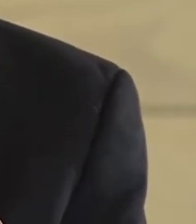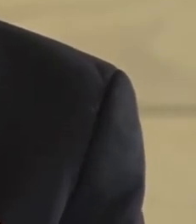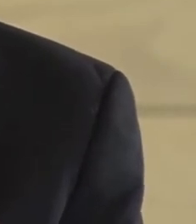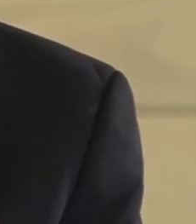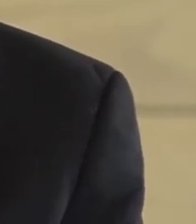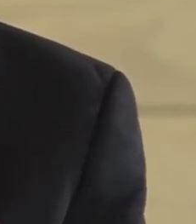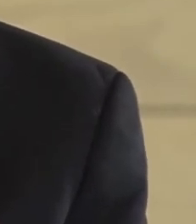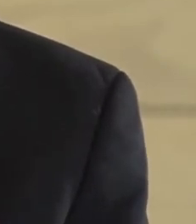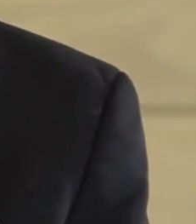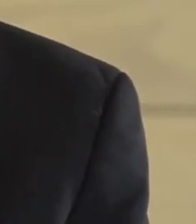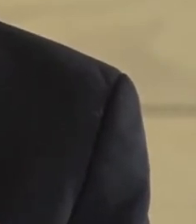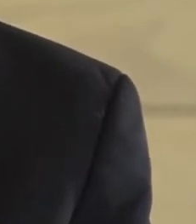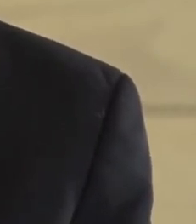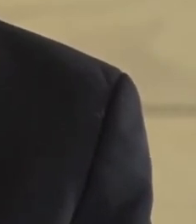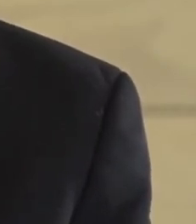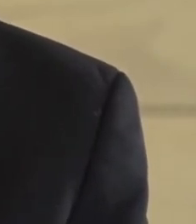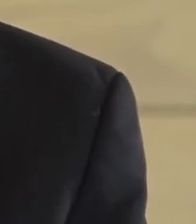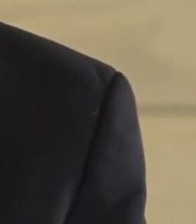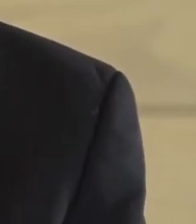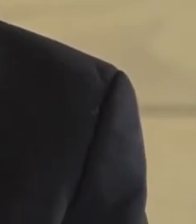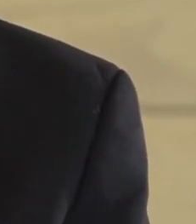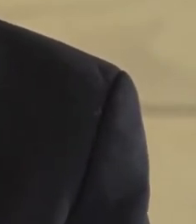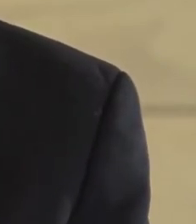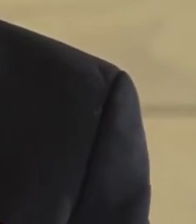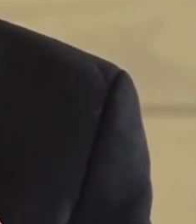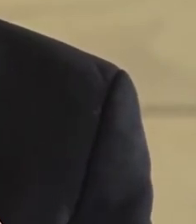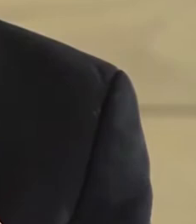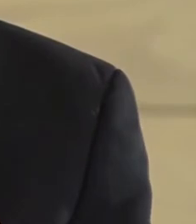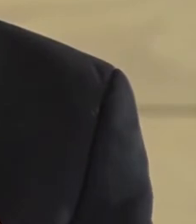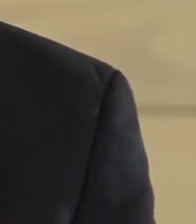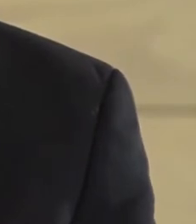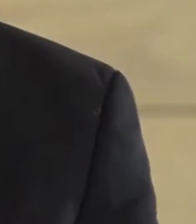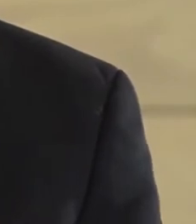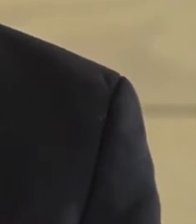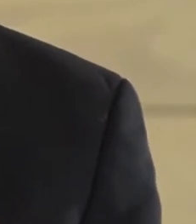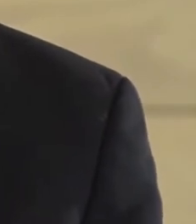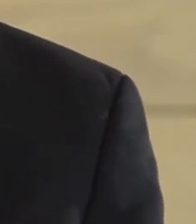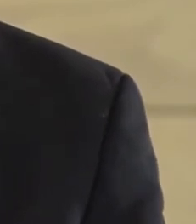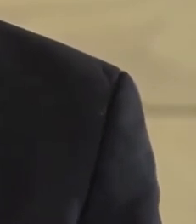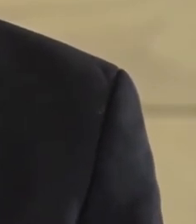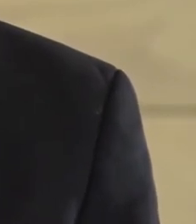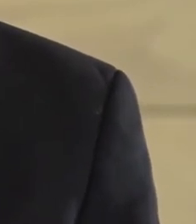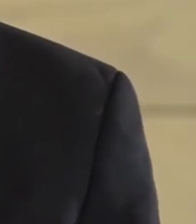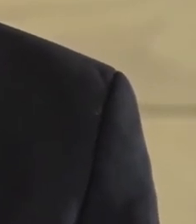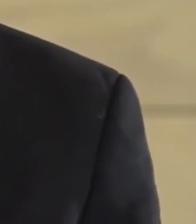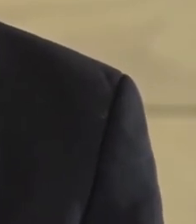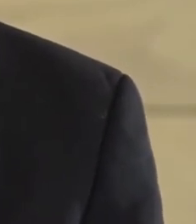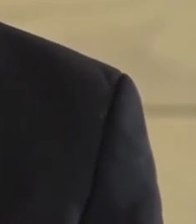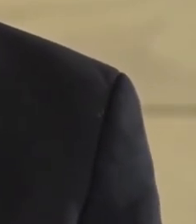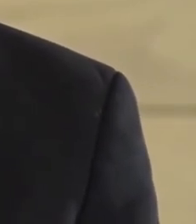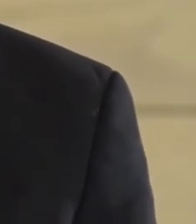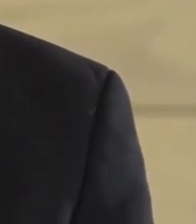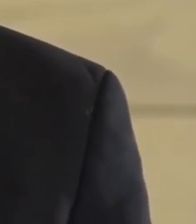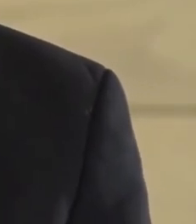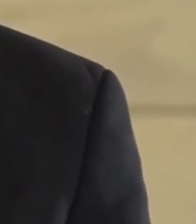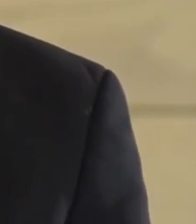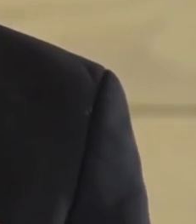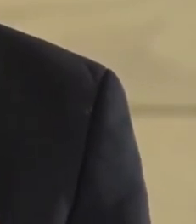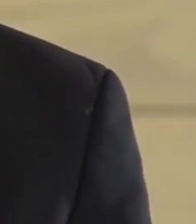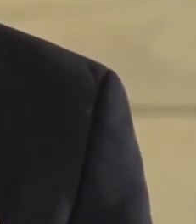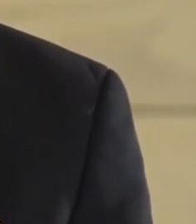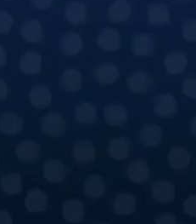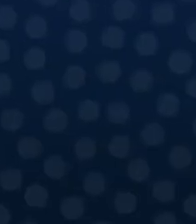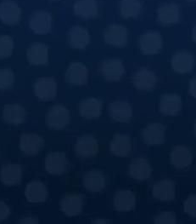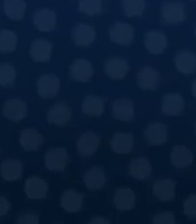habido una omisión hasta ahora y creo que el apagón digital no va a implicar ninguna de estas cosas, salvo la protección de los derechos de los